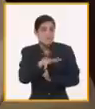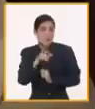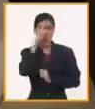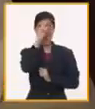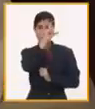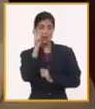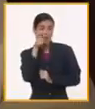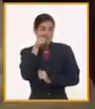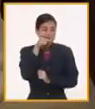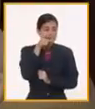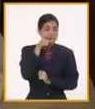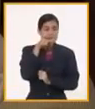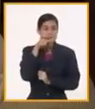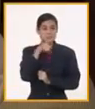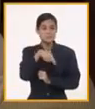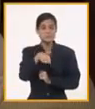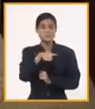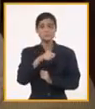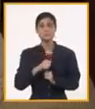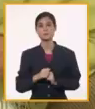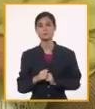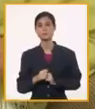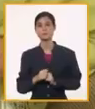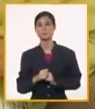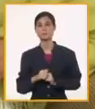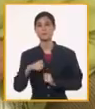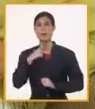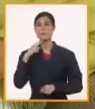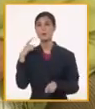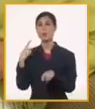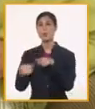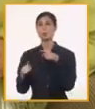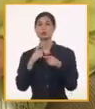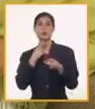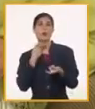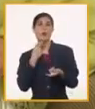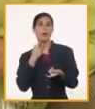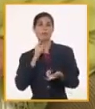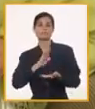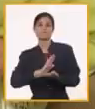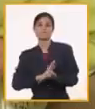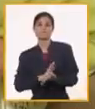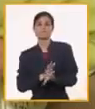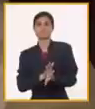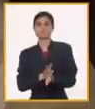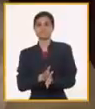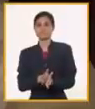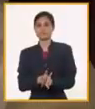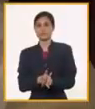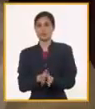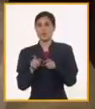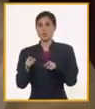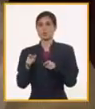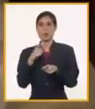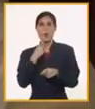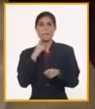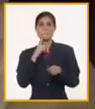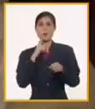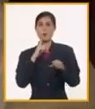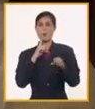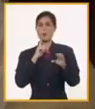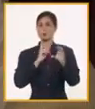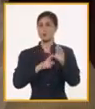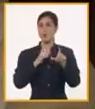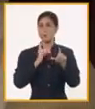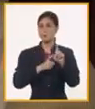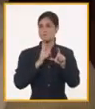fue... En el BRAC... Que digo yo, Buró de Represión Anticomunista no tenía por qué, usted no era comunista. Yo en el Calixto García,